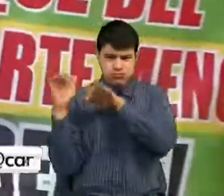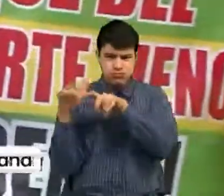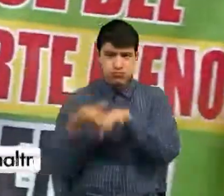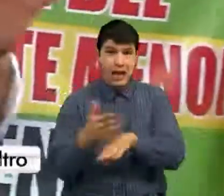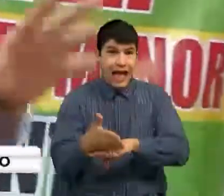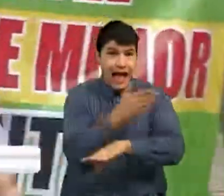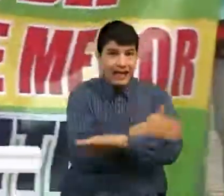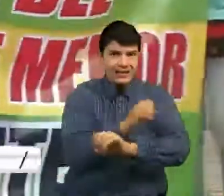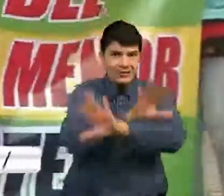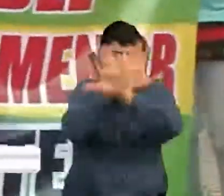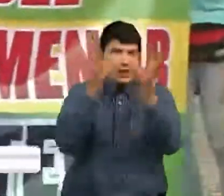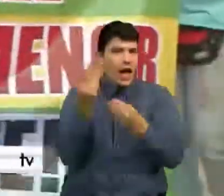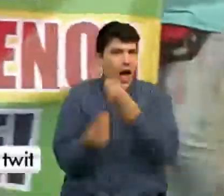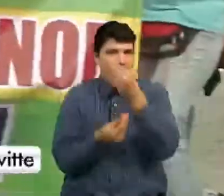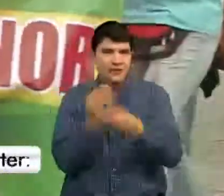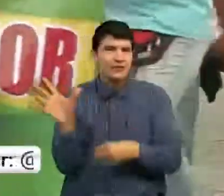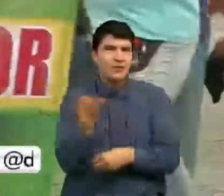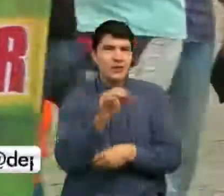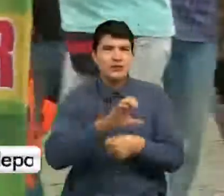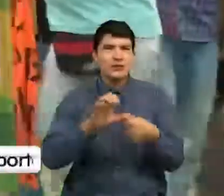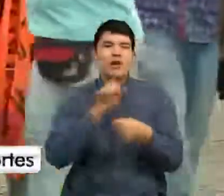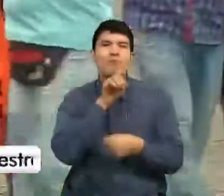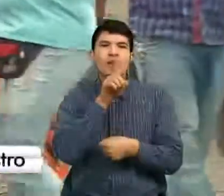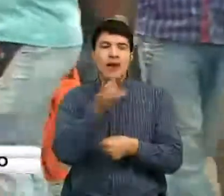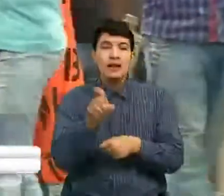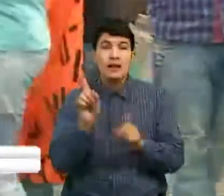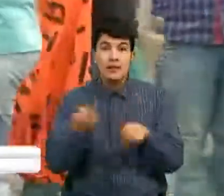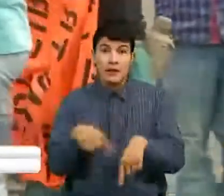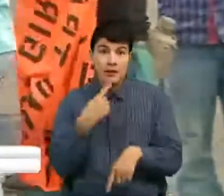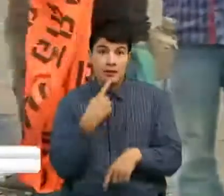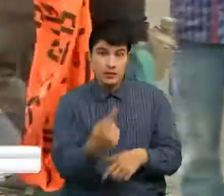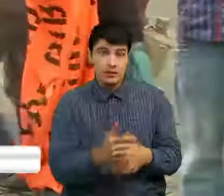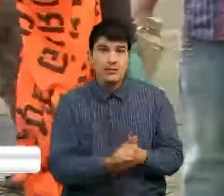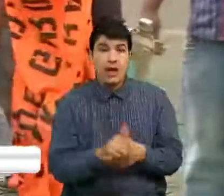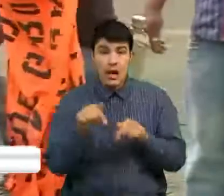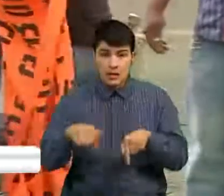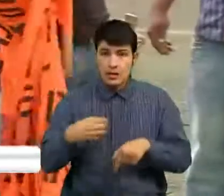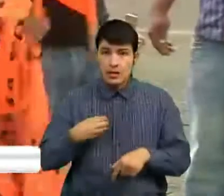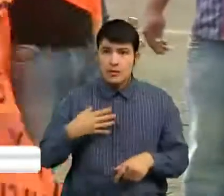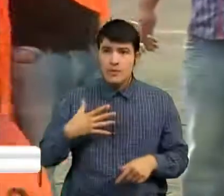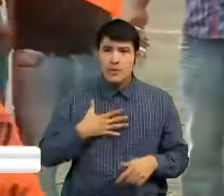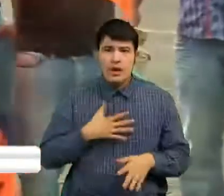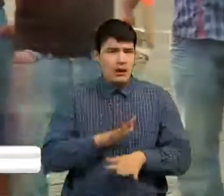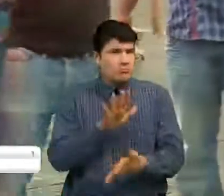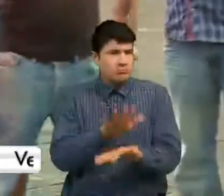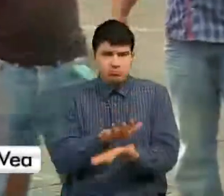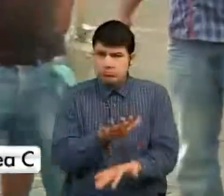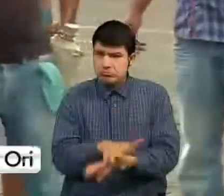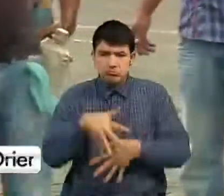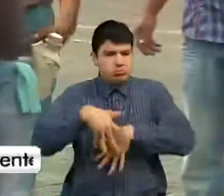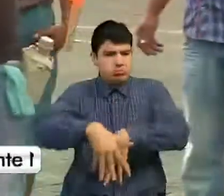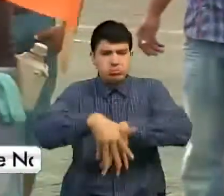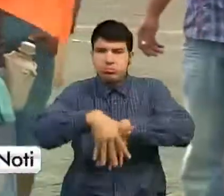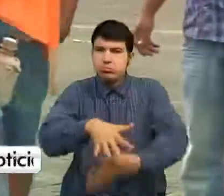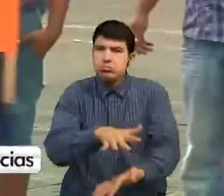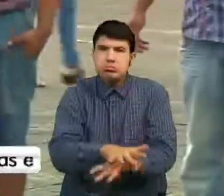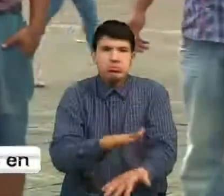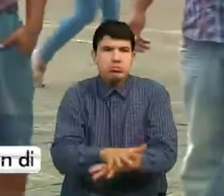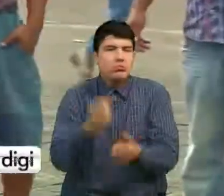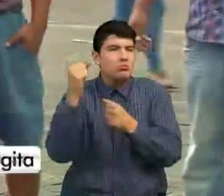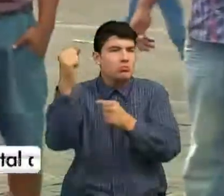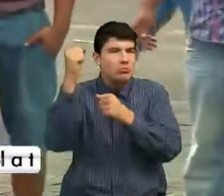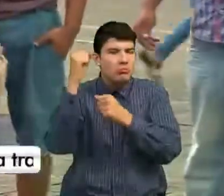esta mañana se realizan en toda la ciudad de Bucaramanga. Hay que decir que en esta oportunidad se dio de manera pacífica. Protestan